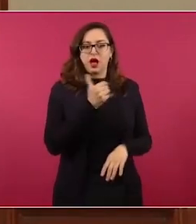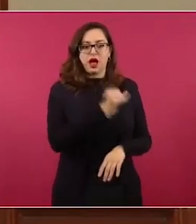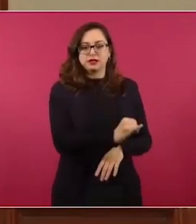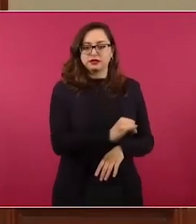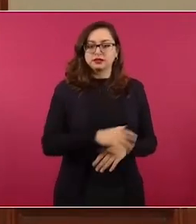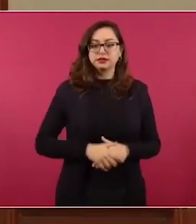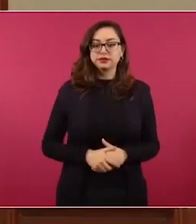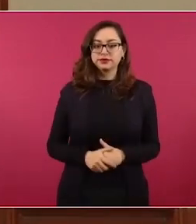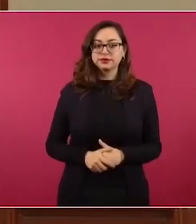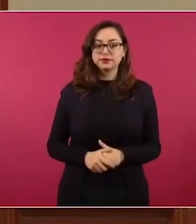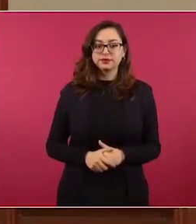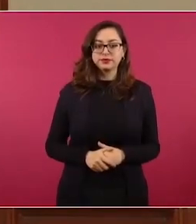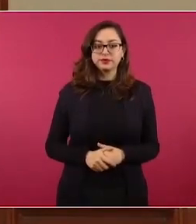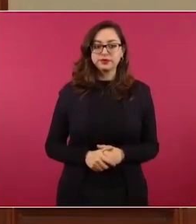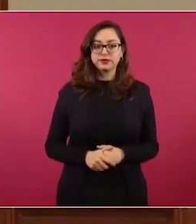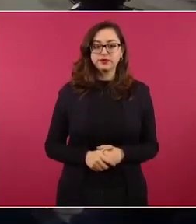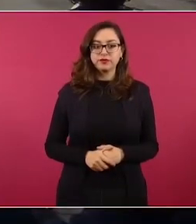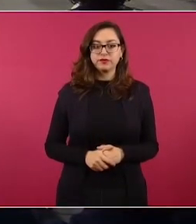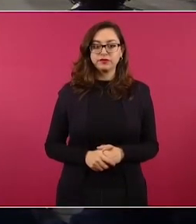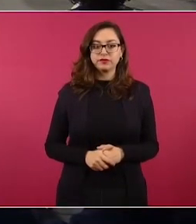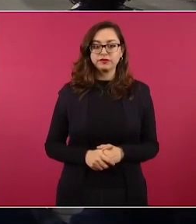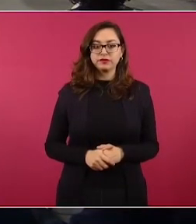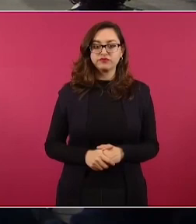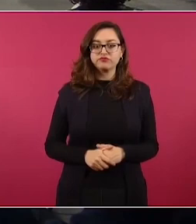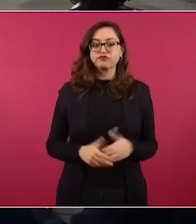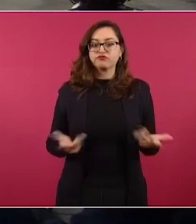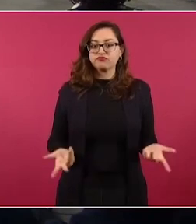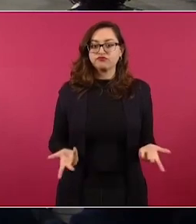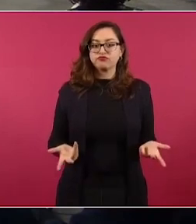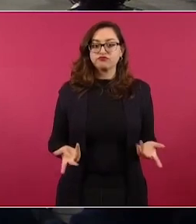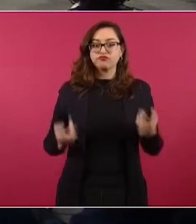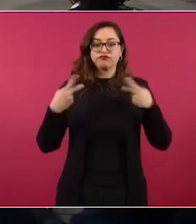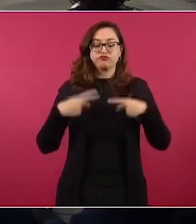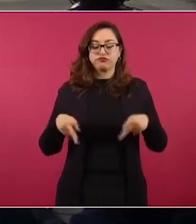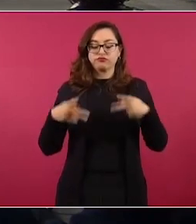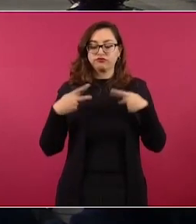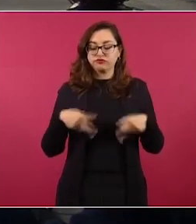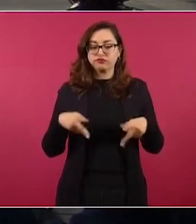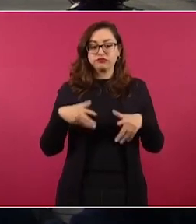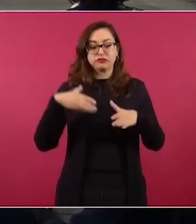Los migrantes que detienen en Texas los va